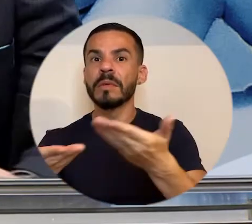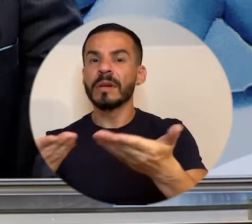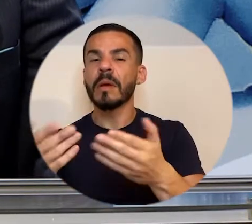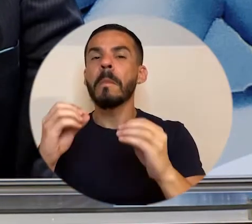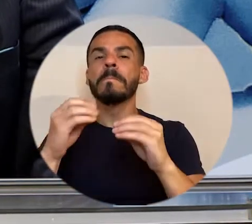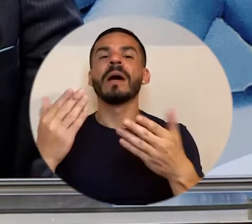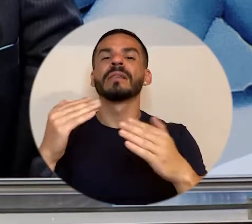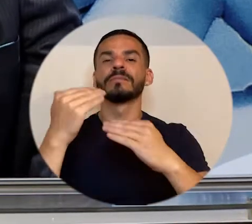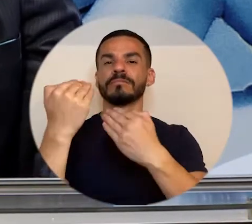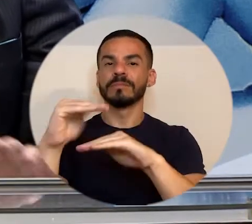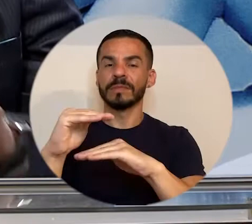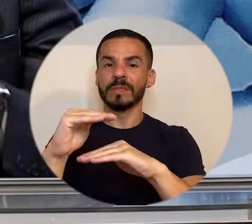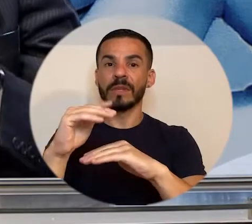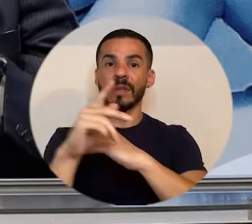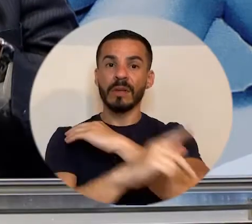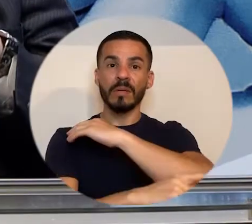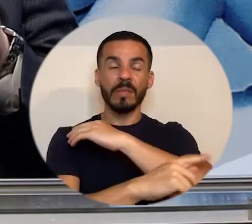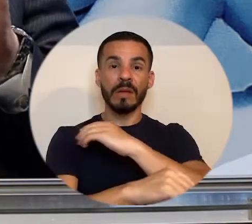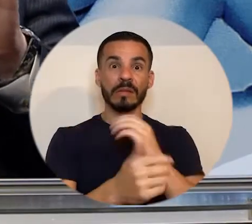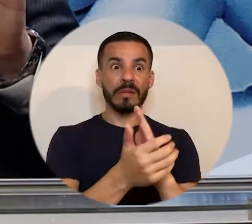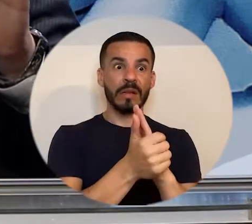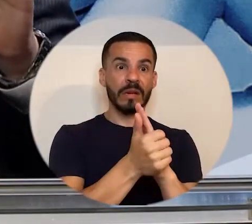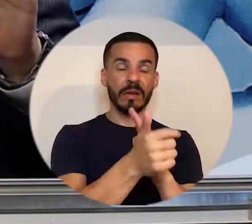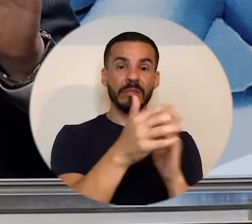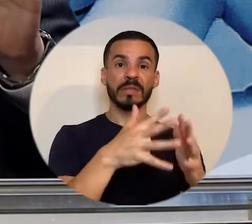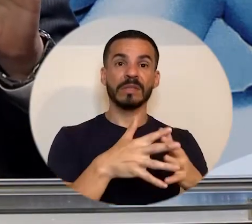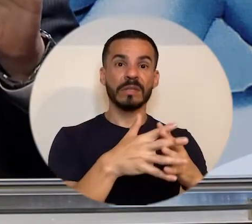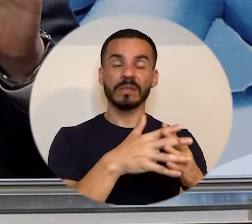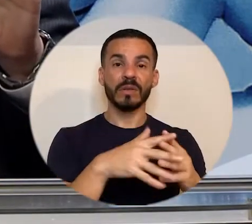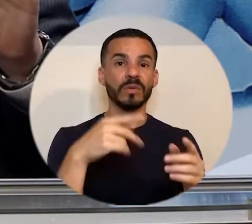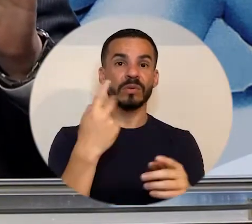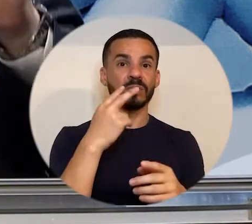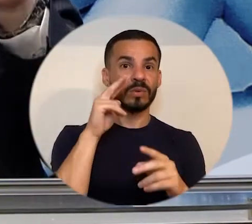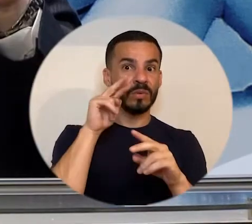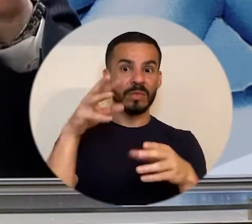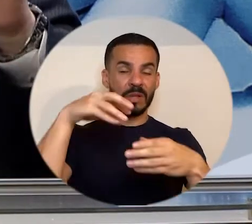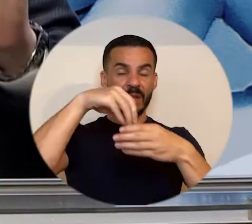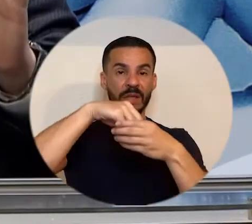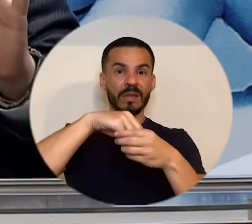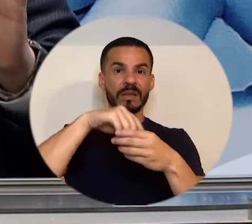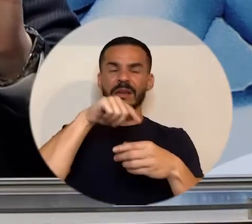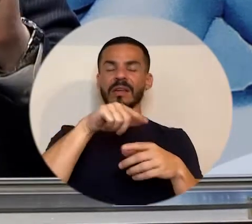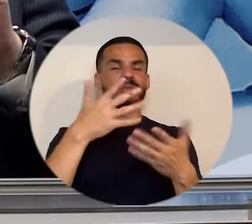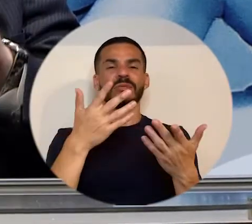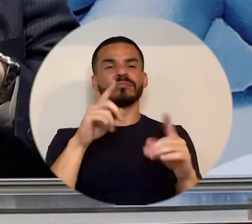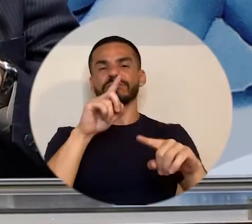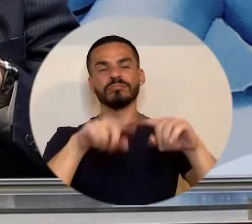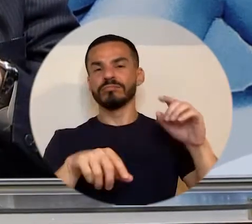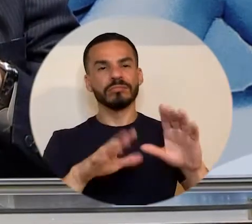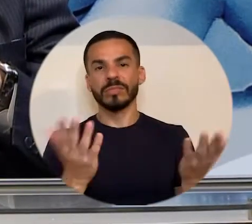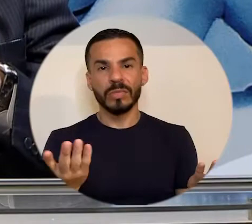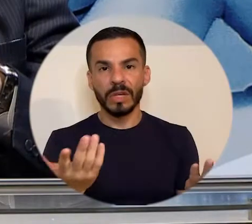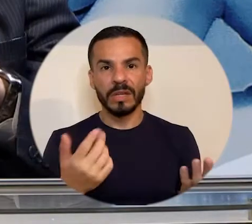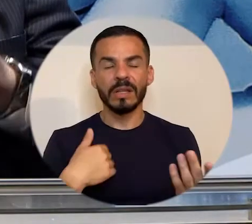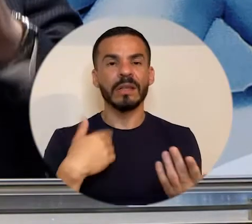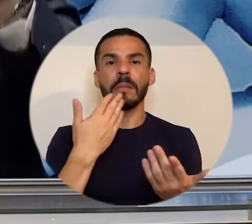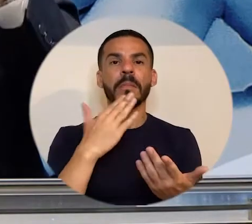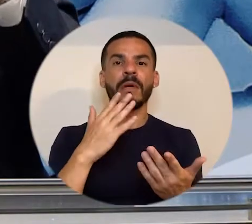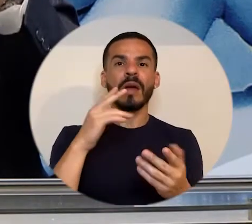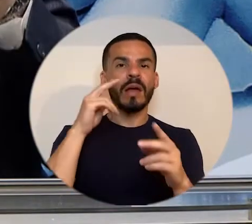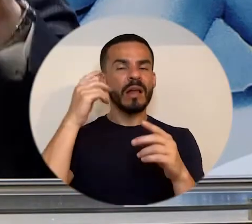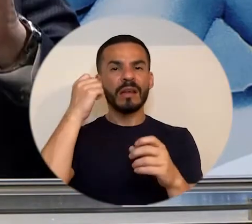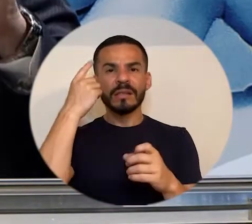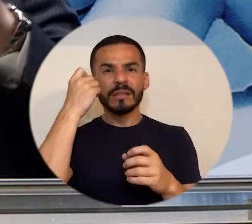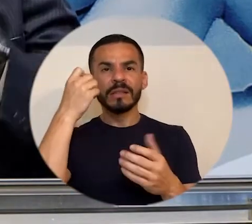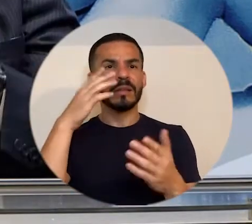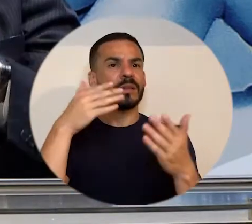mercados, se hizo más limitada. Un país de la capacidad de Estados Unidos solo viéndose hacia adentro es una paradoja. Hay que tener una